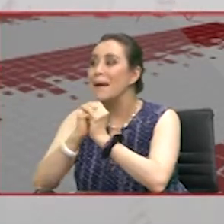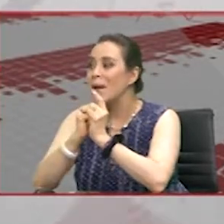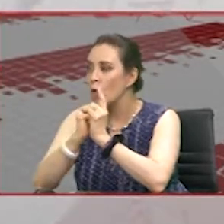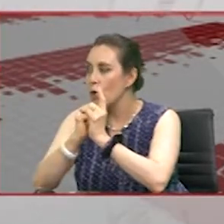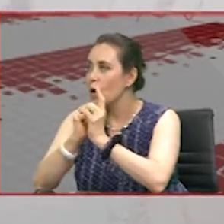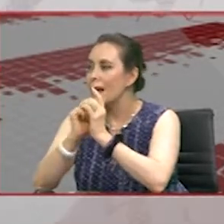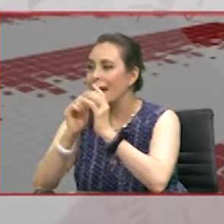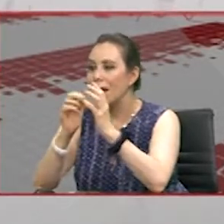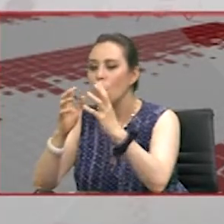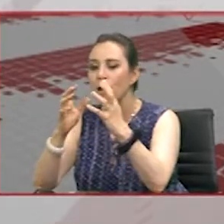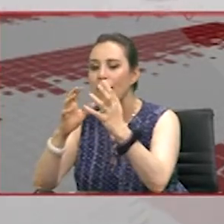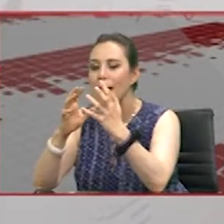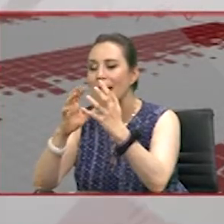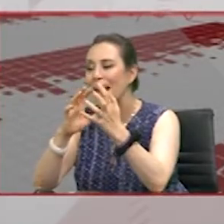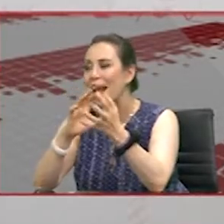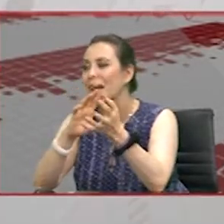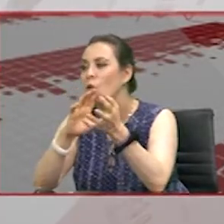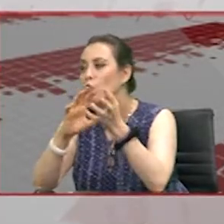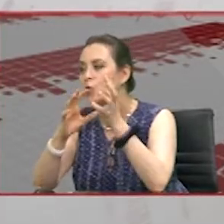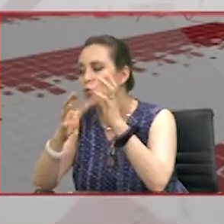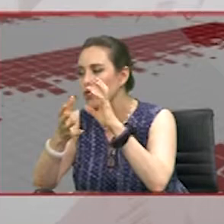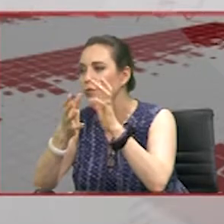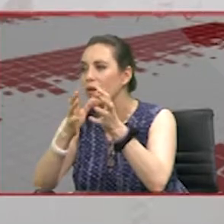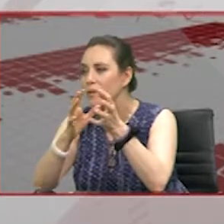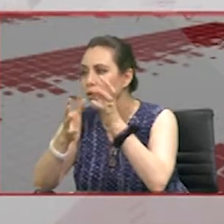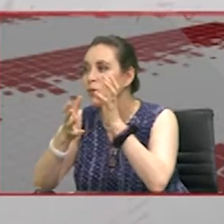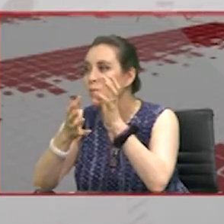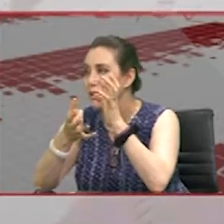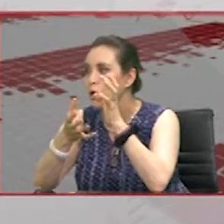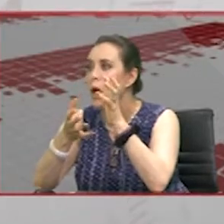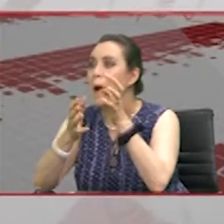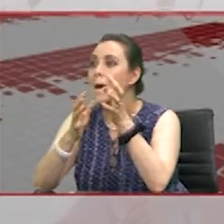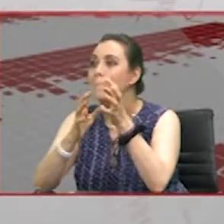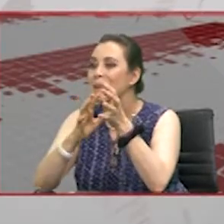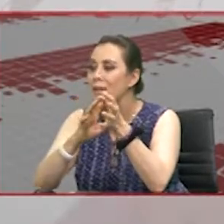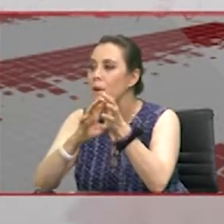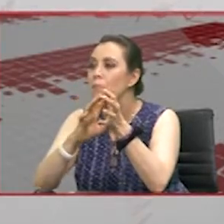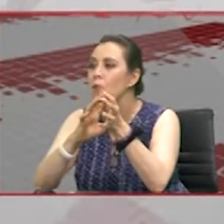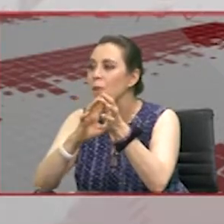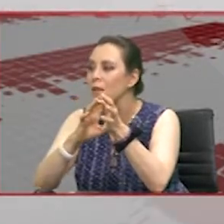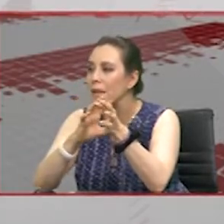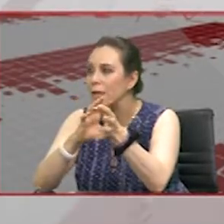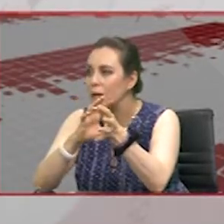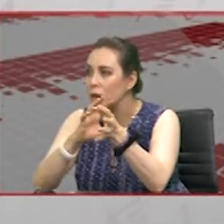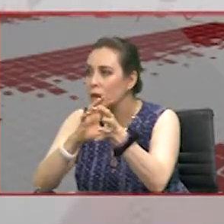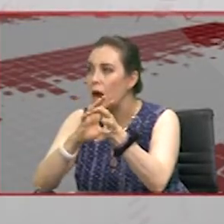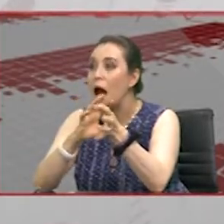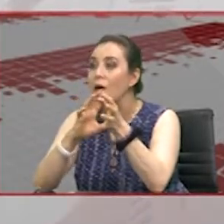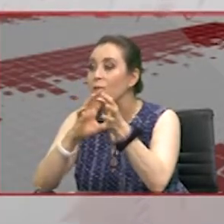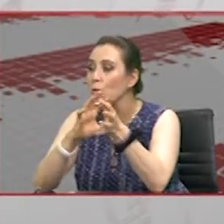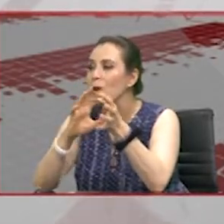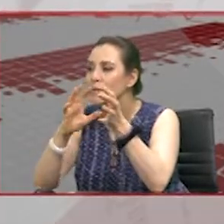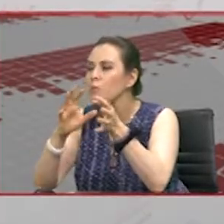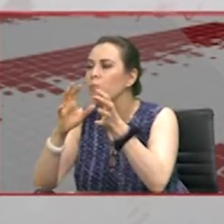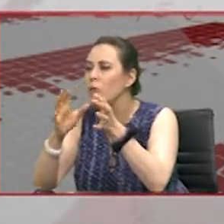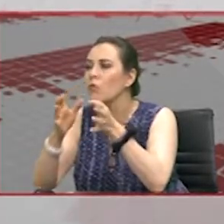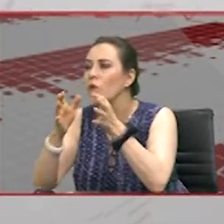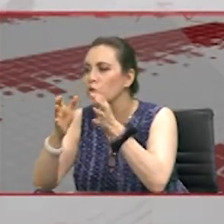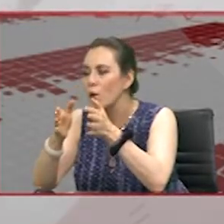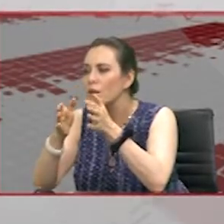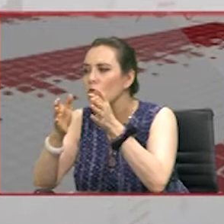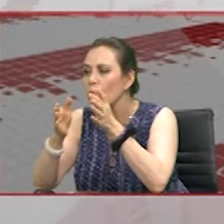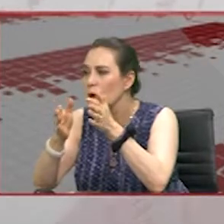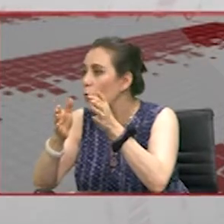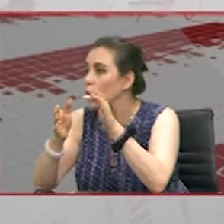Pero Creo que Que la reconstrucción Del estado español Pasaba por mantener A figuras Tipo